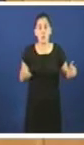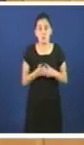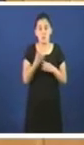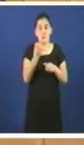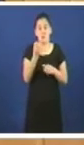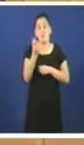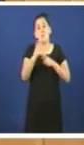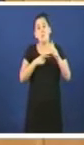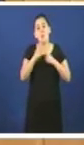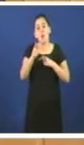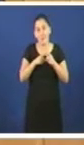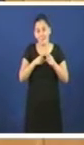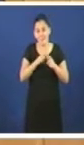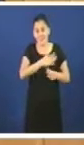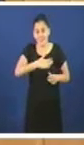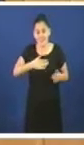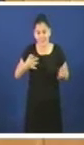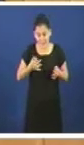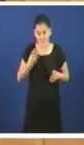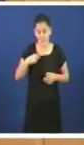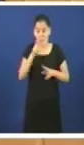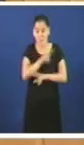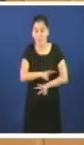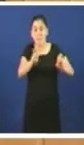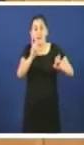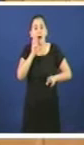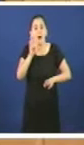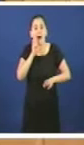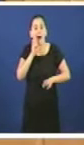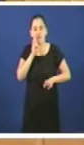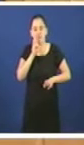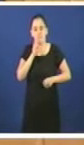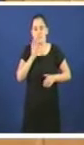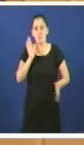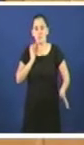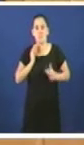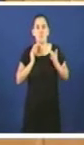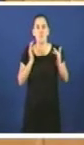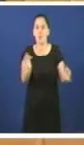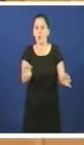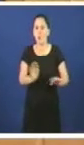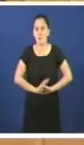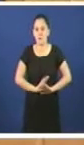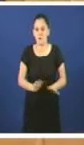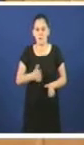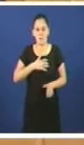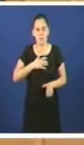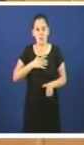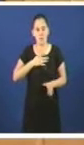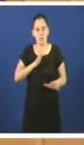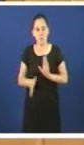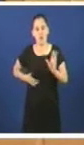que esta y otras causas non volvan pasar que no se persigan libros o